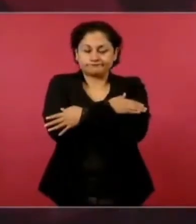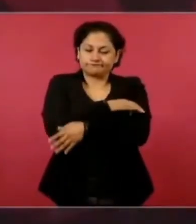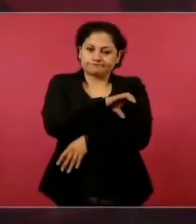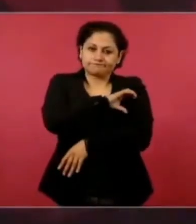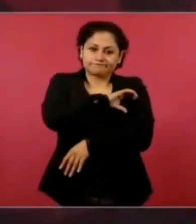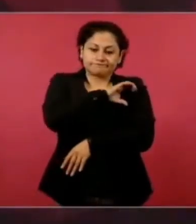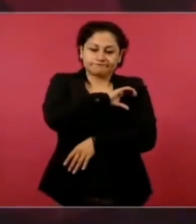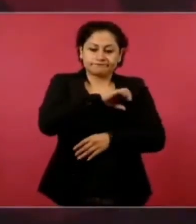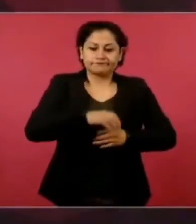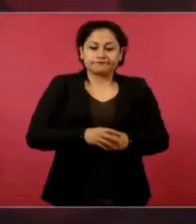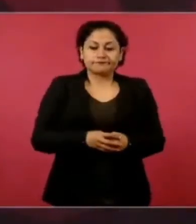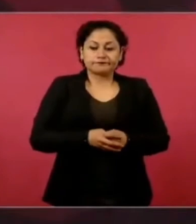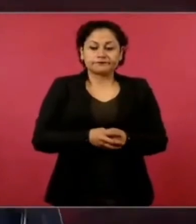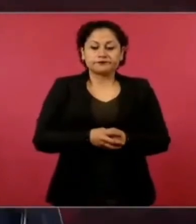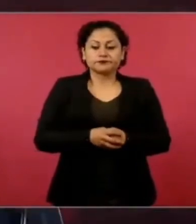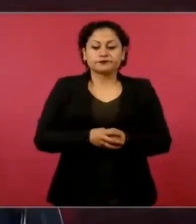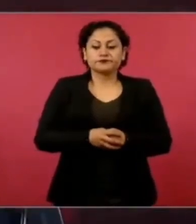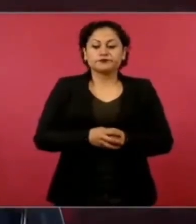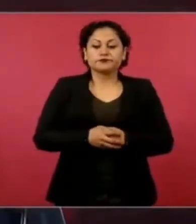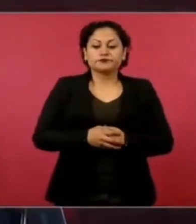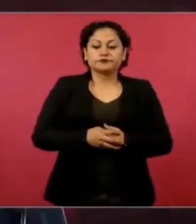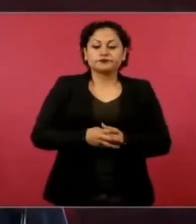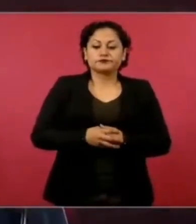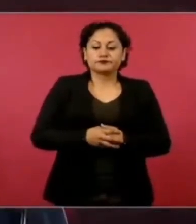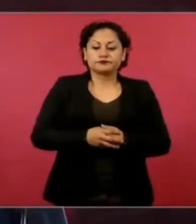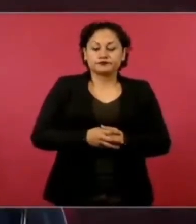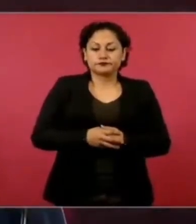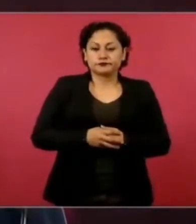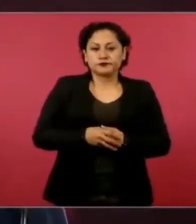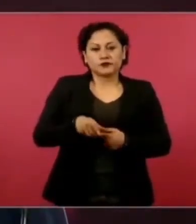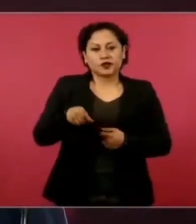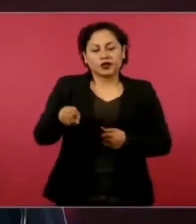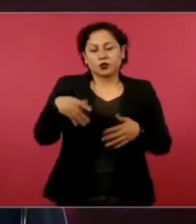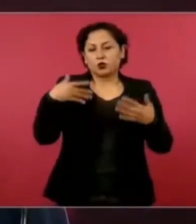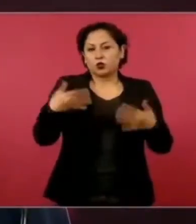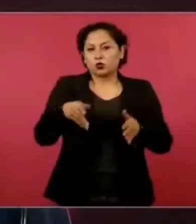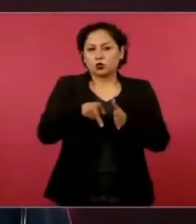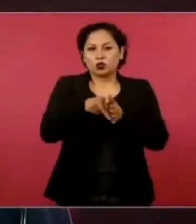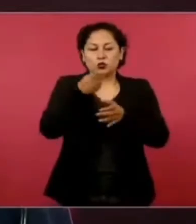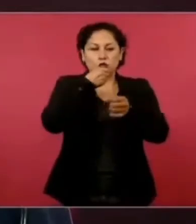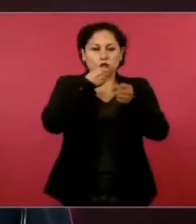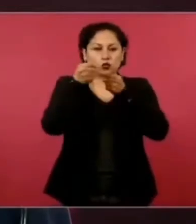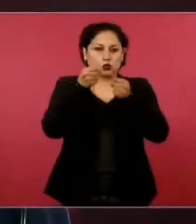cariñosísimo para ese gran periodista. Ese